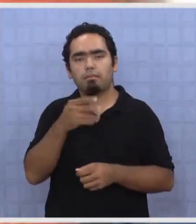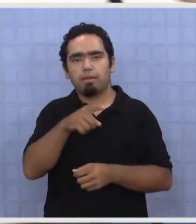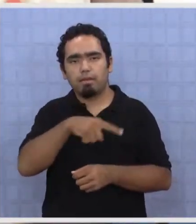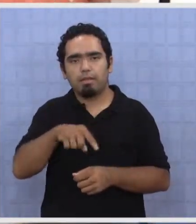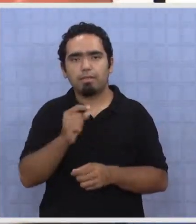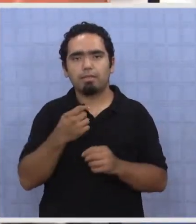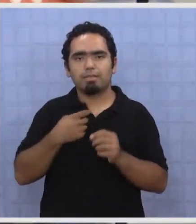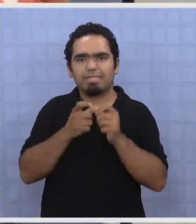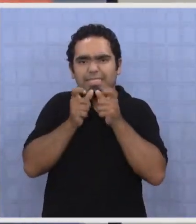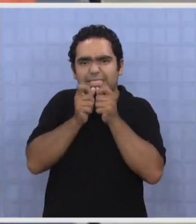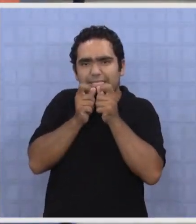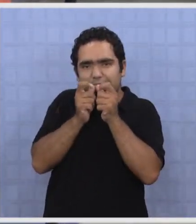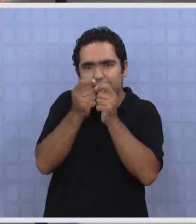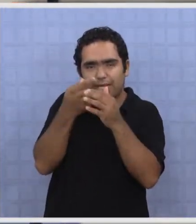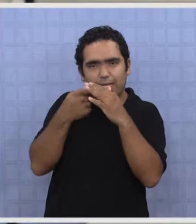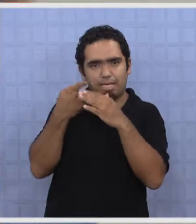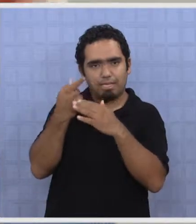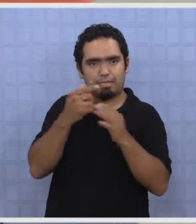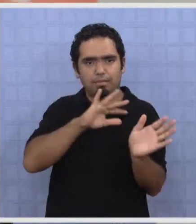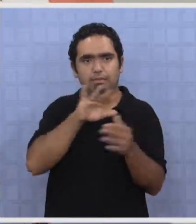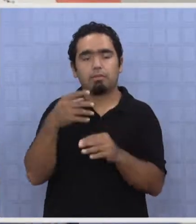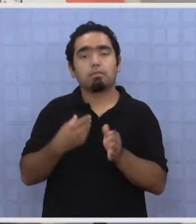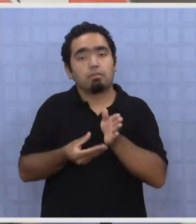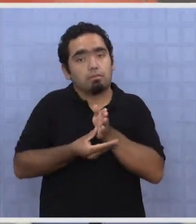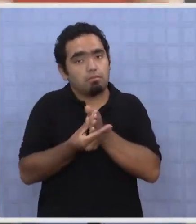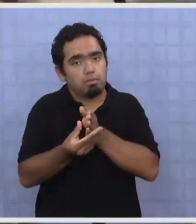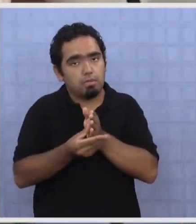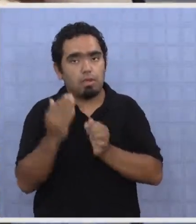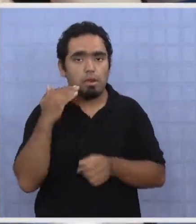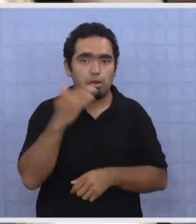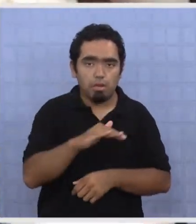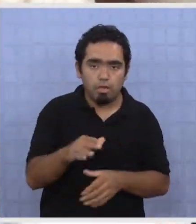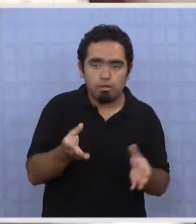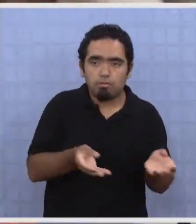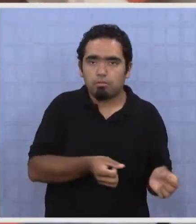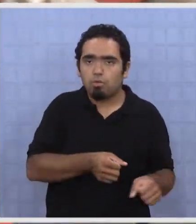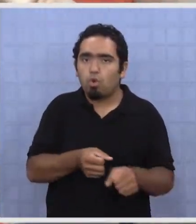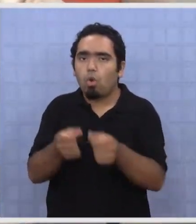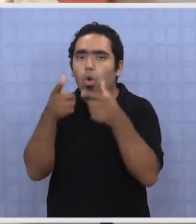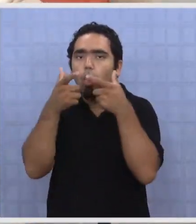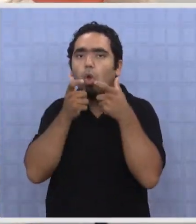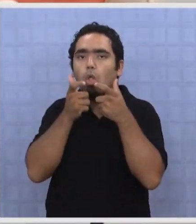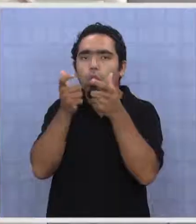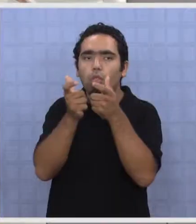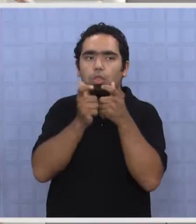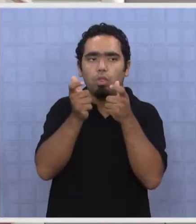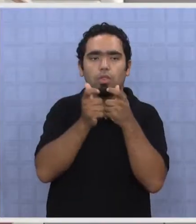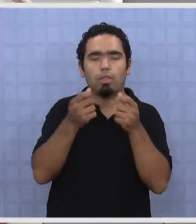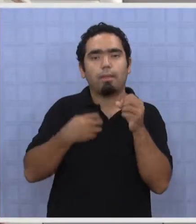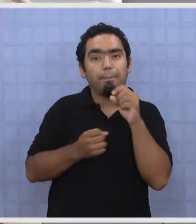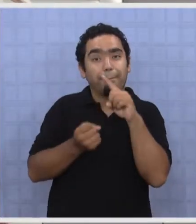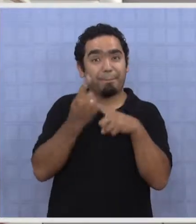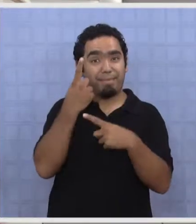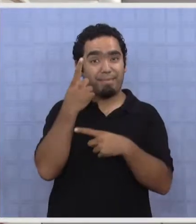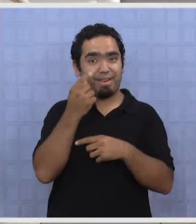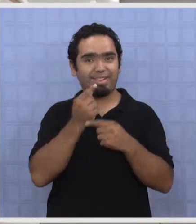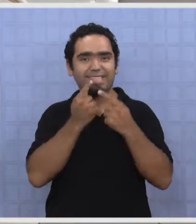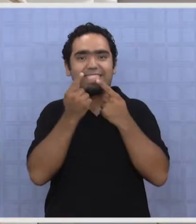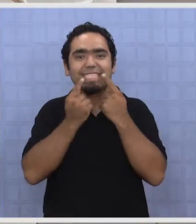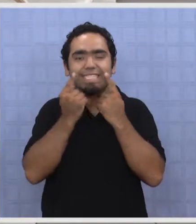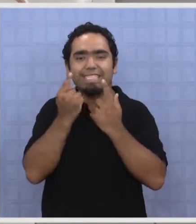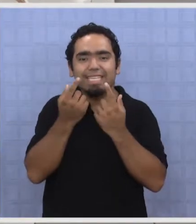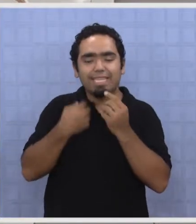la aparición de caries. Por ello se recomienda llevar a los niños a control dental cuando aparecen sus primeros dientes, es